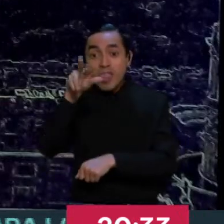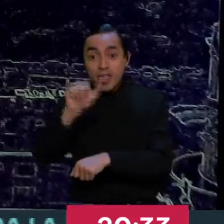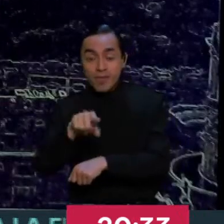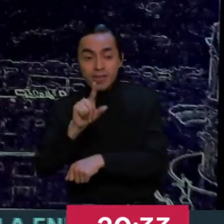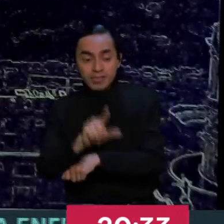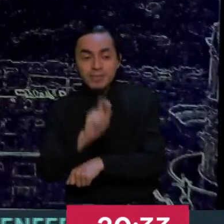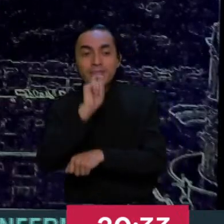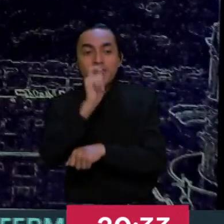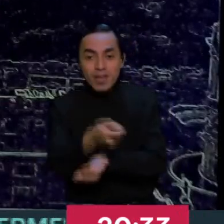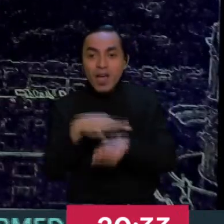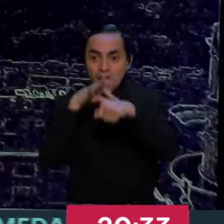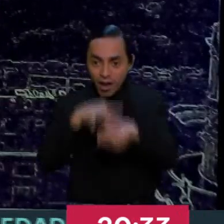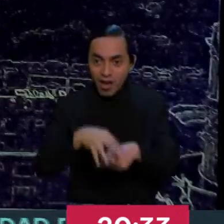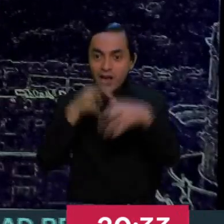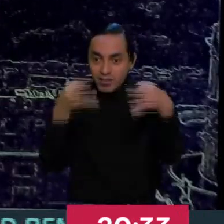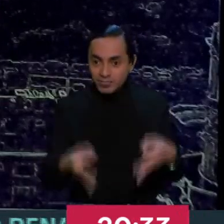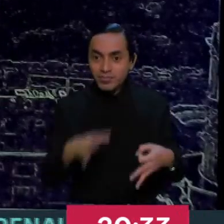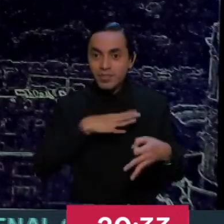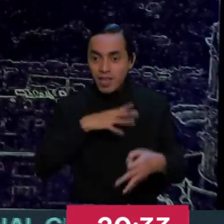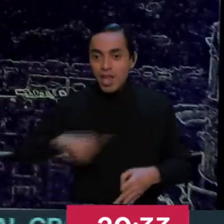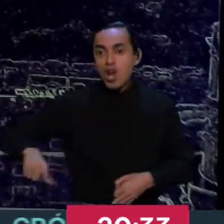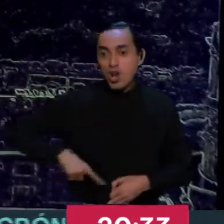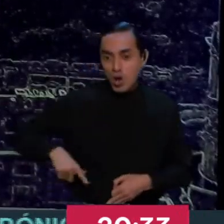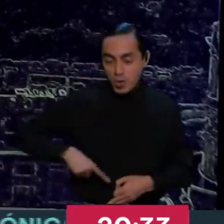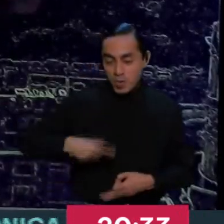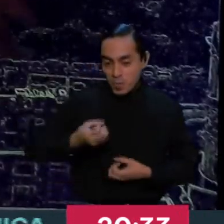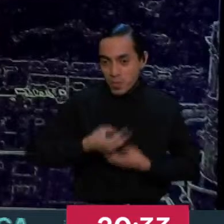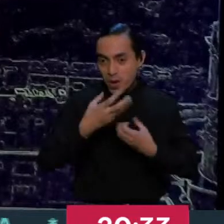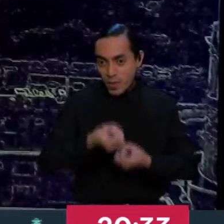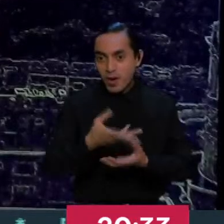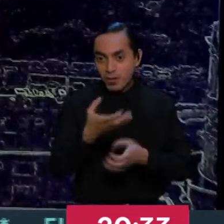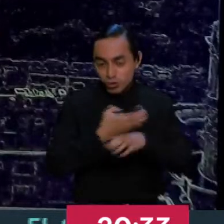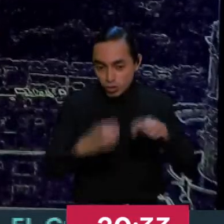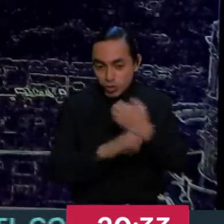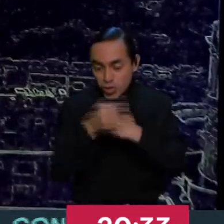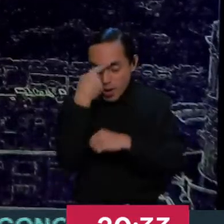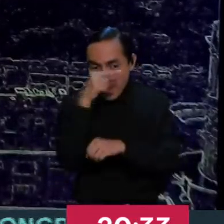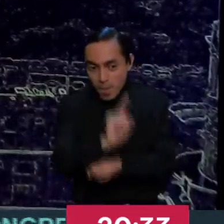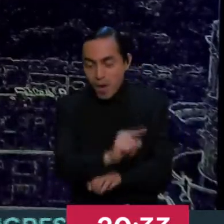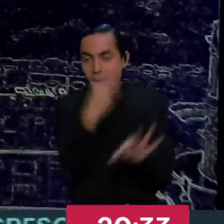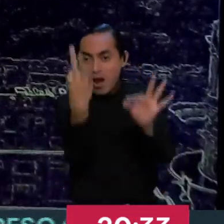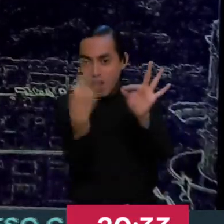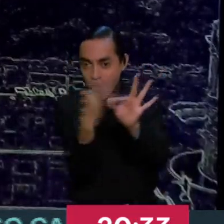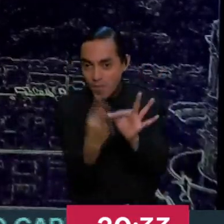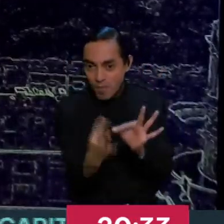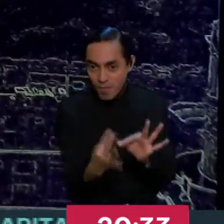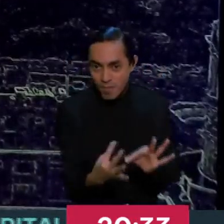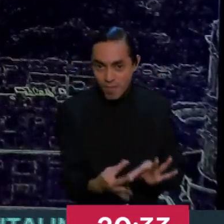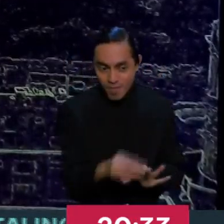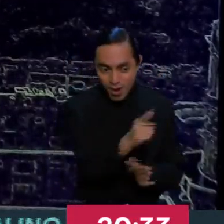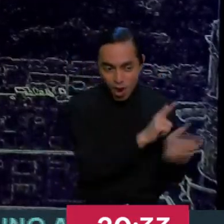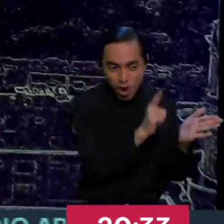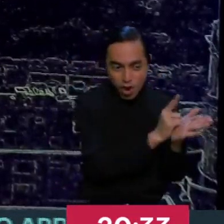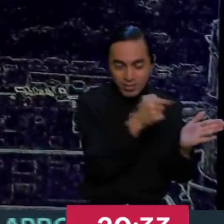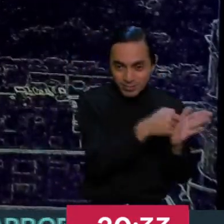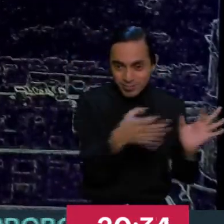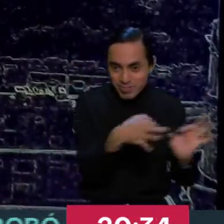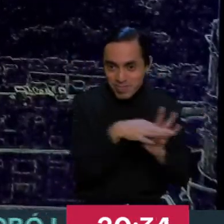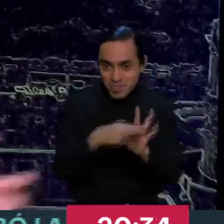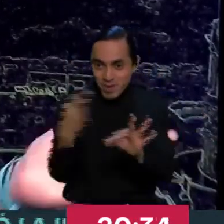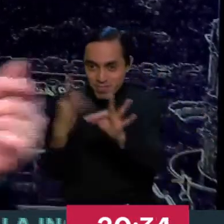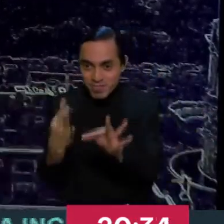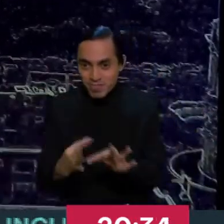en los hechos. Entonces, que el gobierno brinde los mecanismos para que realmente se cumpla lo que dicen las leyes. Claro.